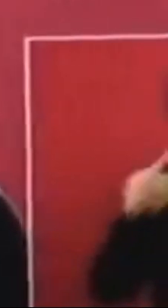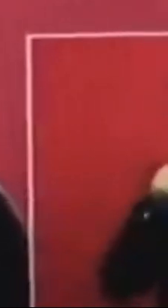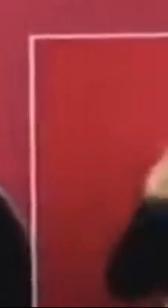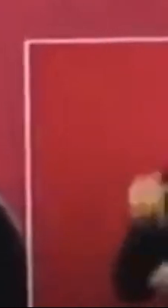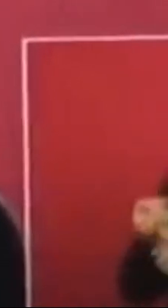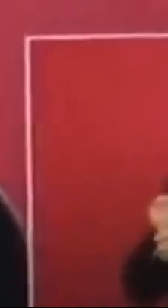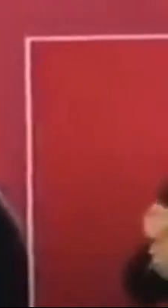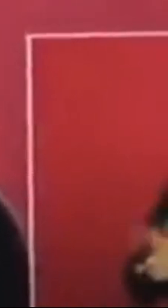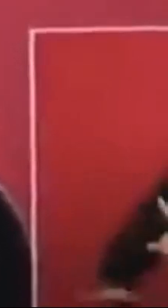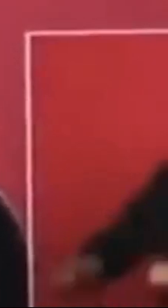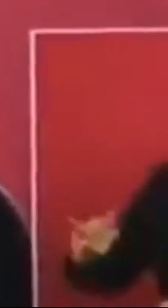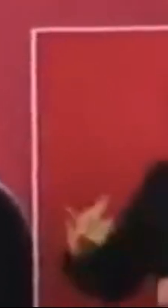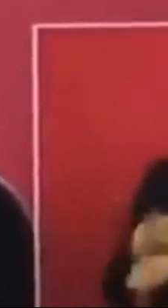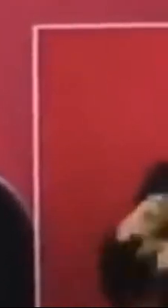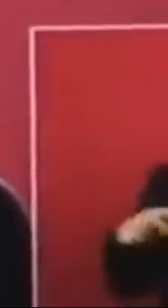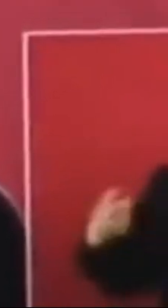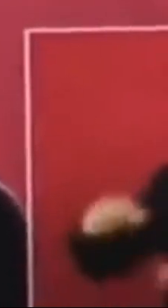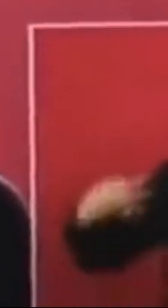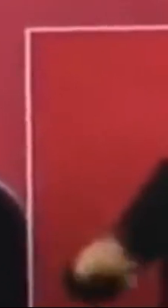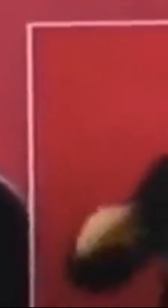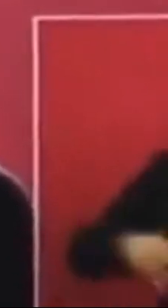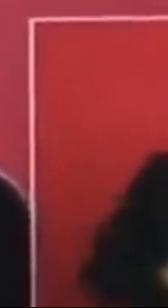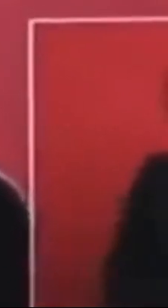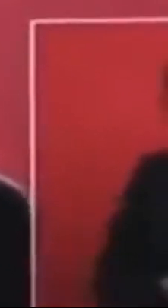revisando el marco legal,